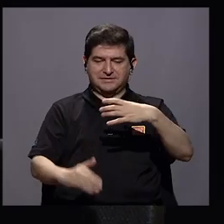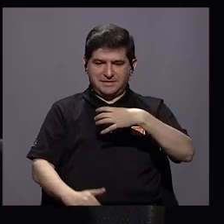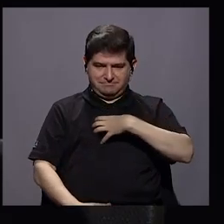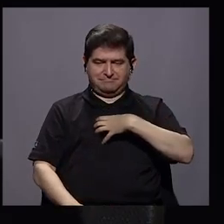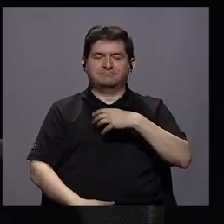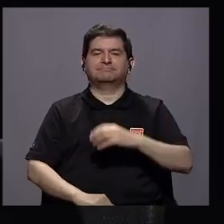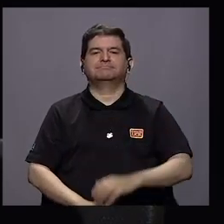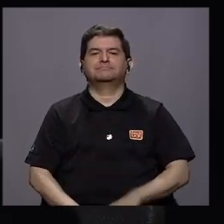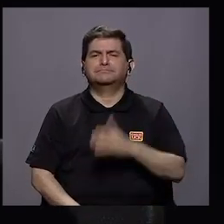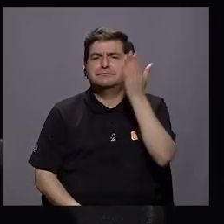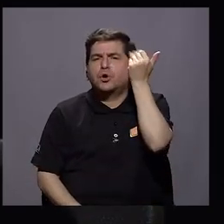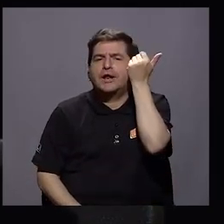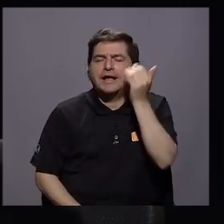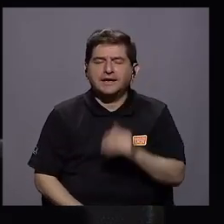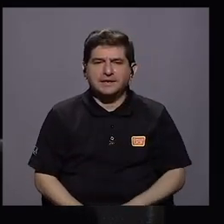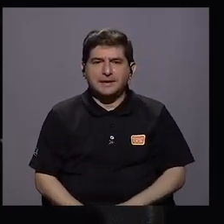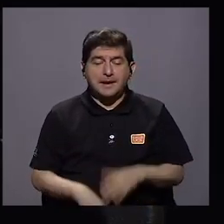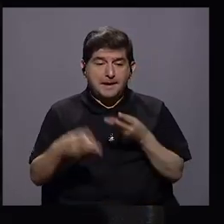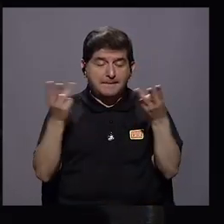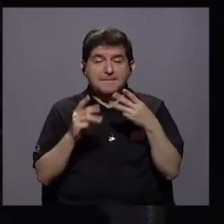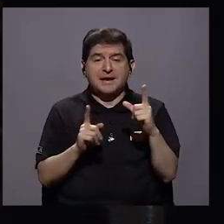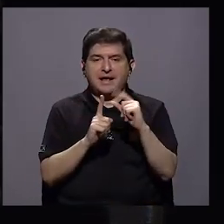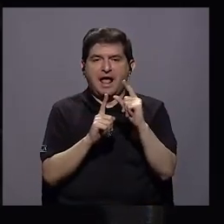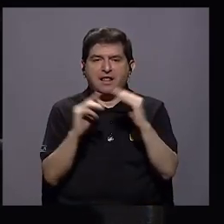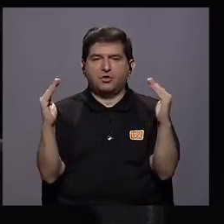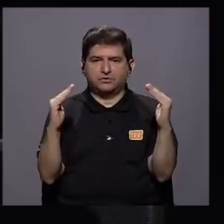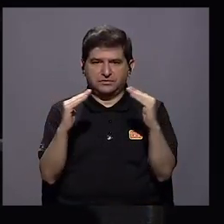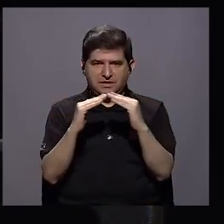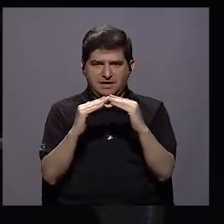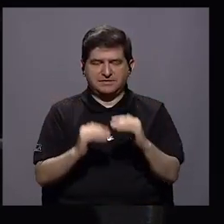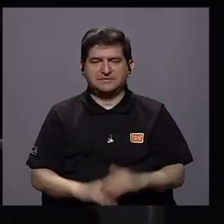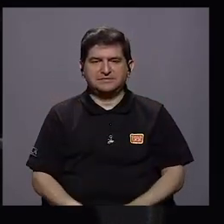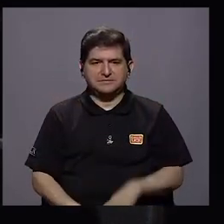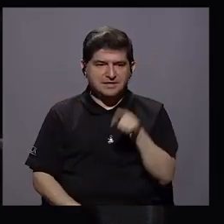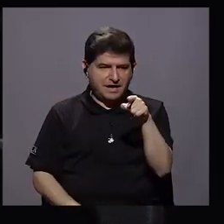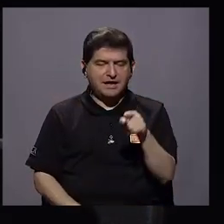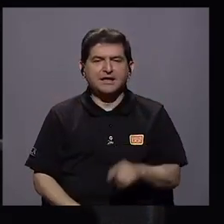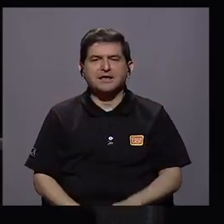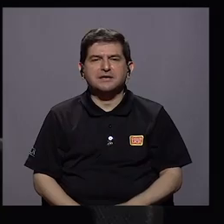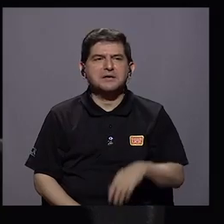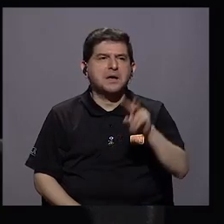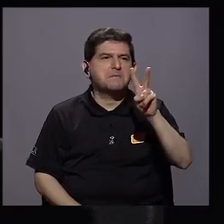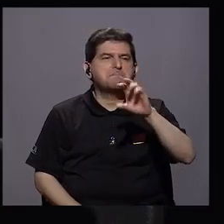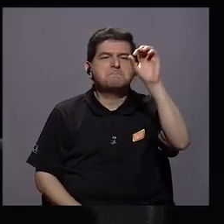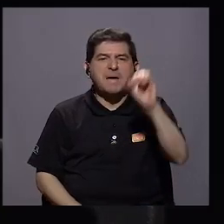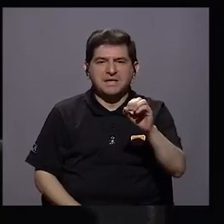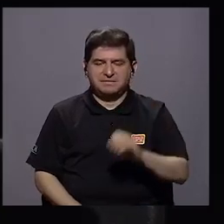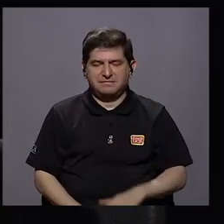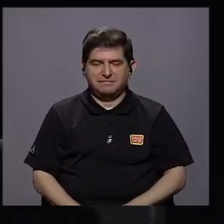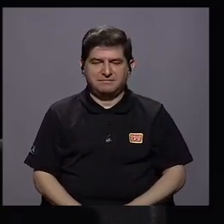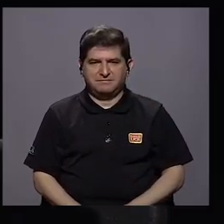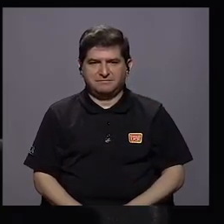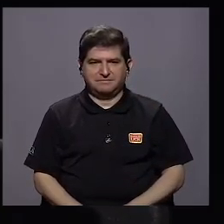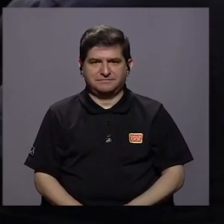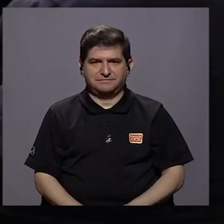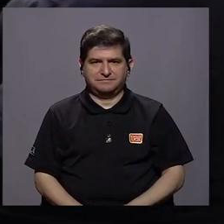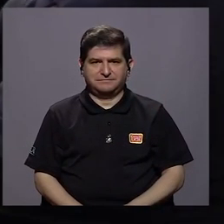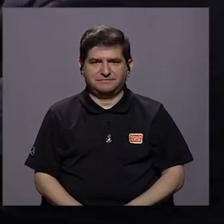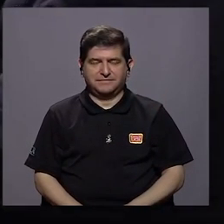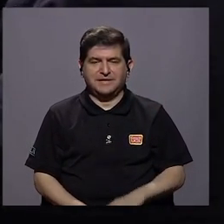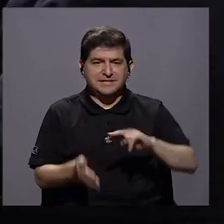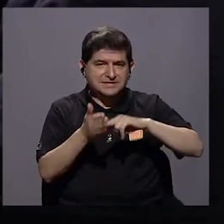propia. ¿Por qué? Porque el mercado de alquiler de vivienda, las viviendas que se alquilan son un 20% de las viviendas.